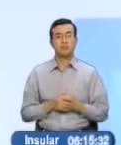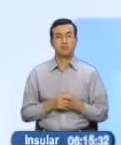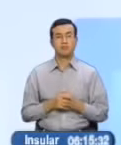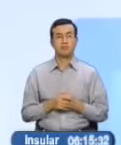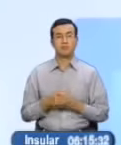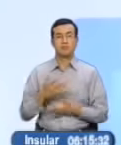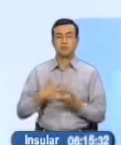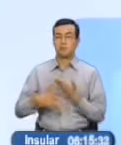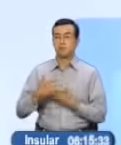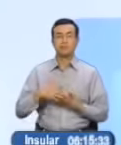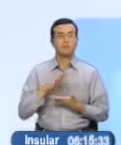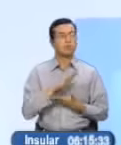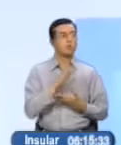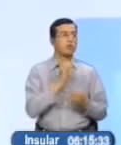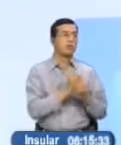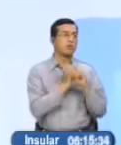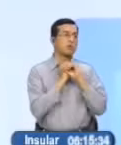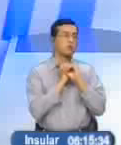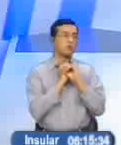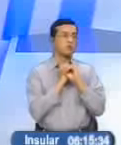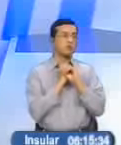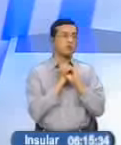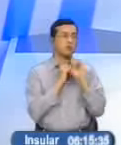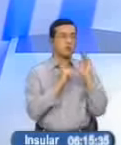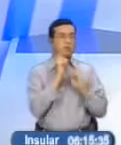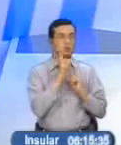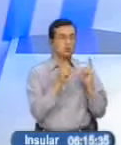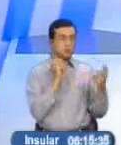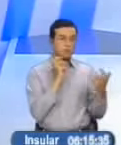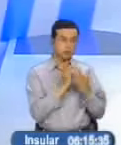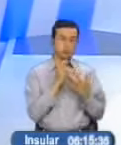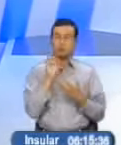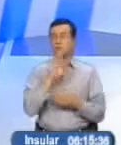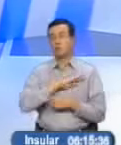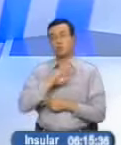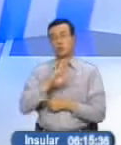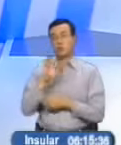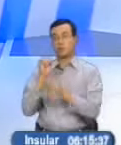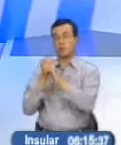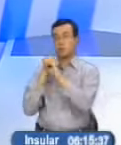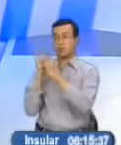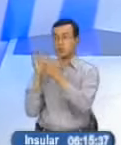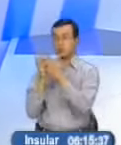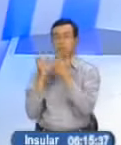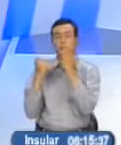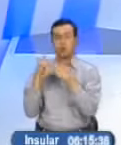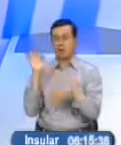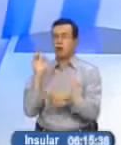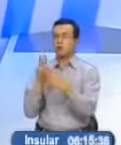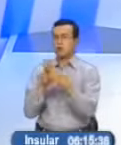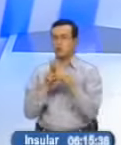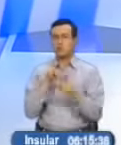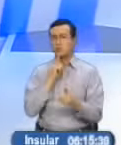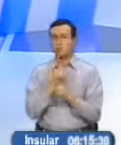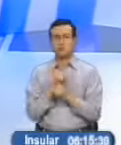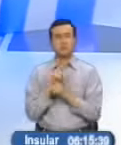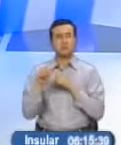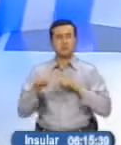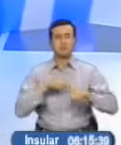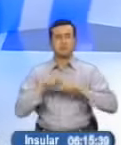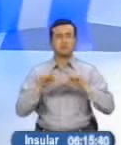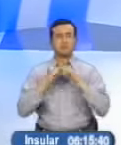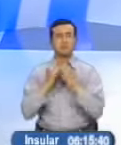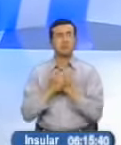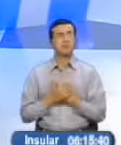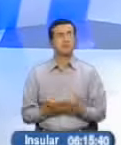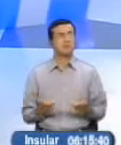de ellos también, que, ¿no? Claro, o sea, son los más cercanos a la ciudadanía. Son los más cercanos, en muchos casos los conocen. Hay una respuesta y una acción